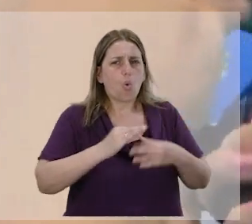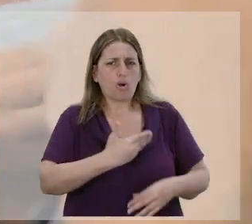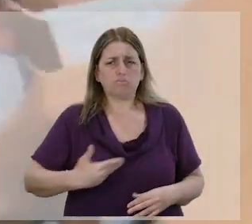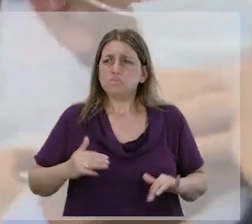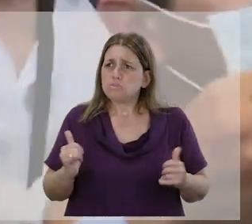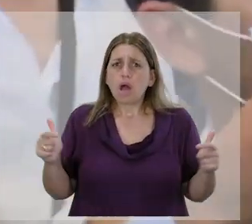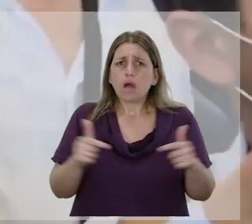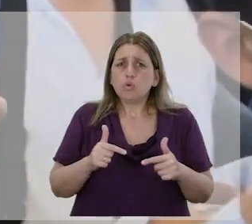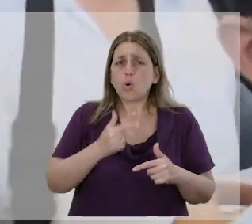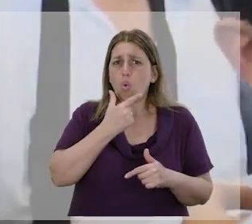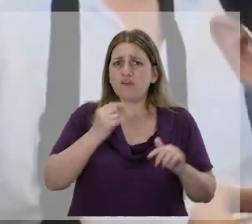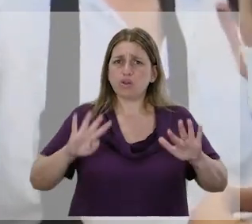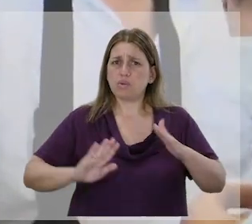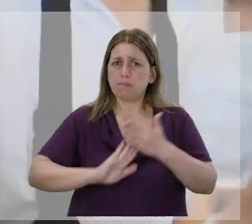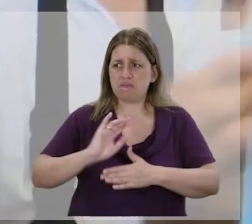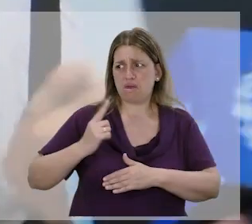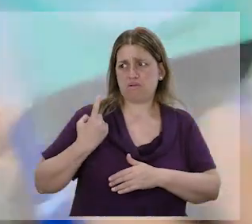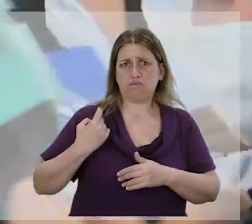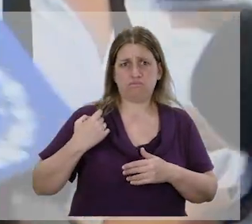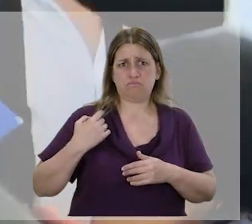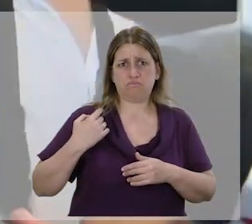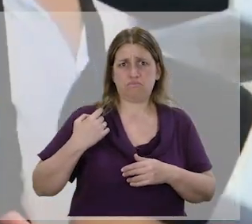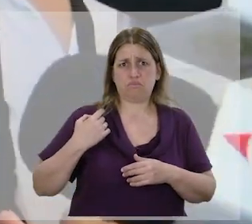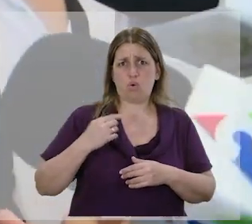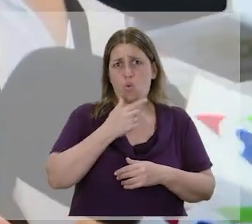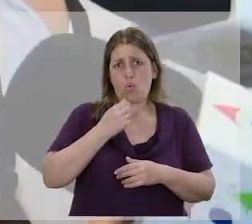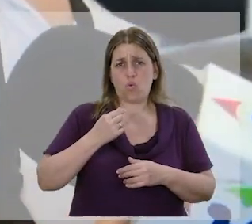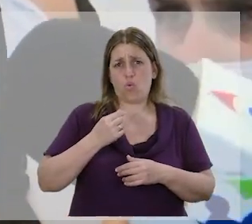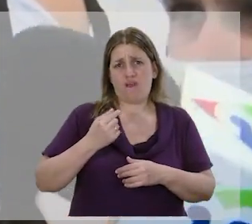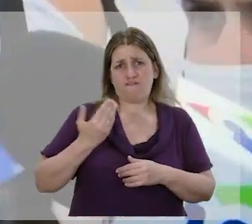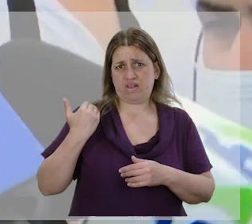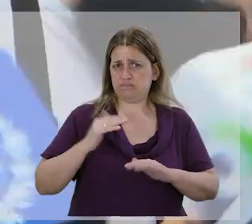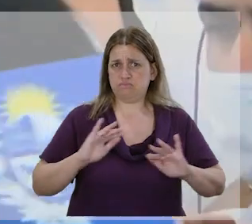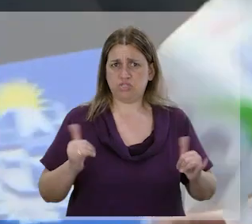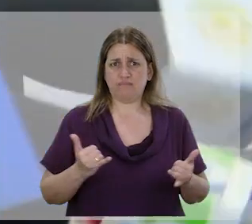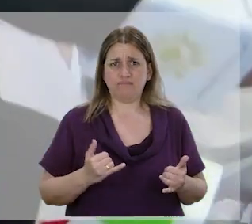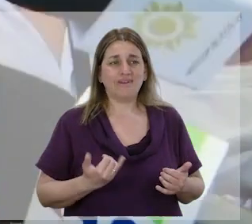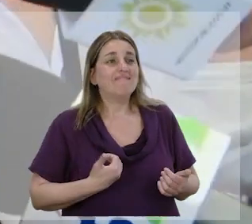reunir por la luz con los socios de la coalición esta semana? Yo me reuní el jueves a las 9 de la mañana.